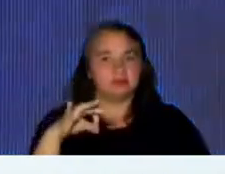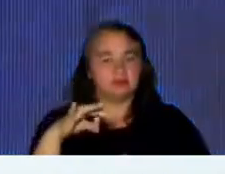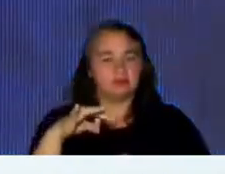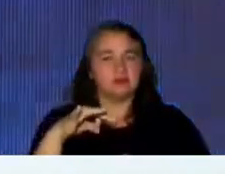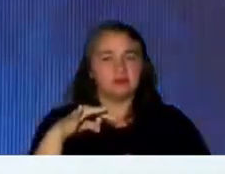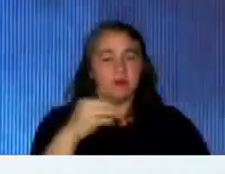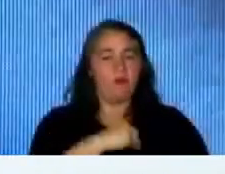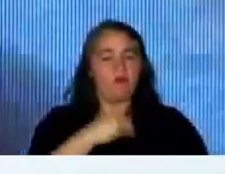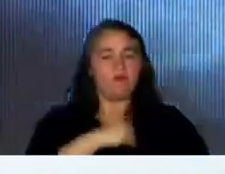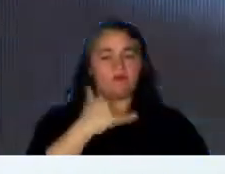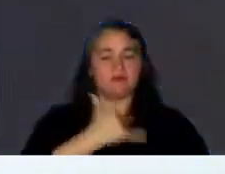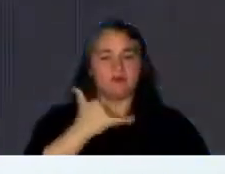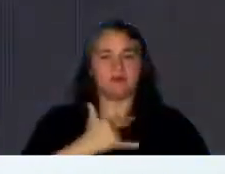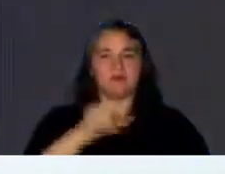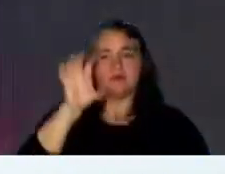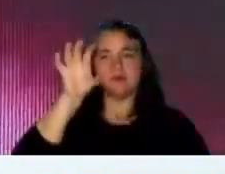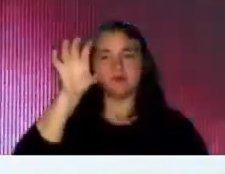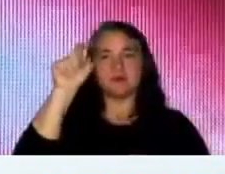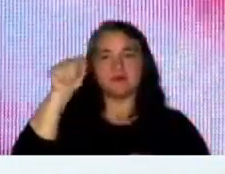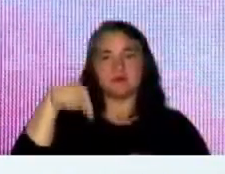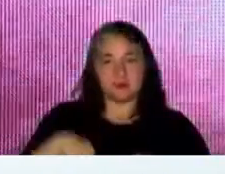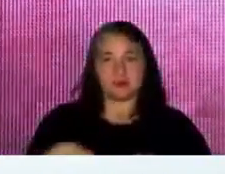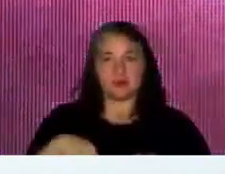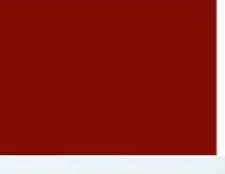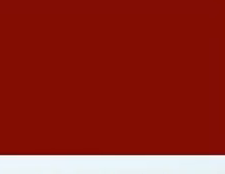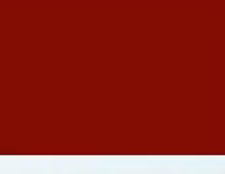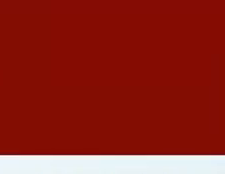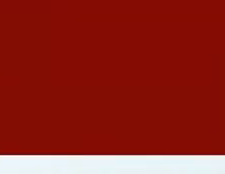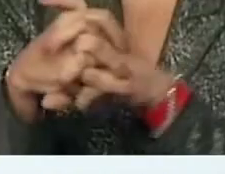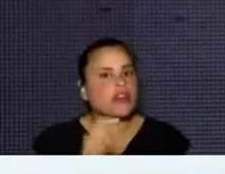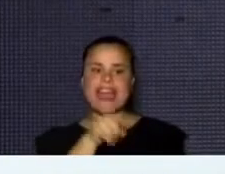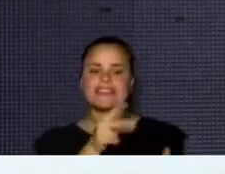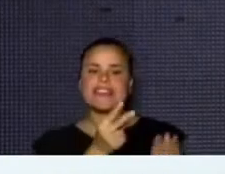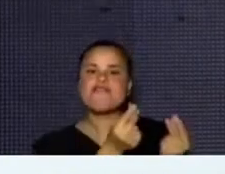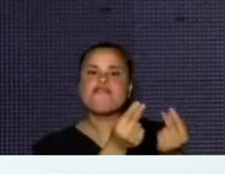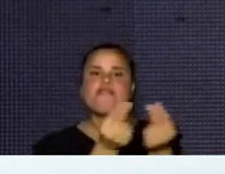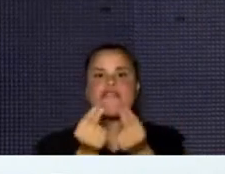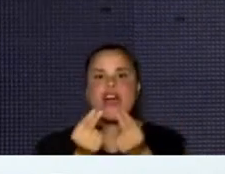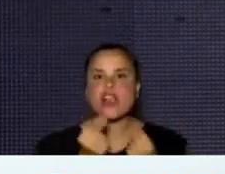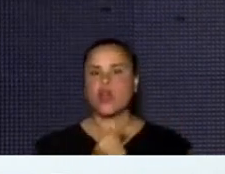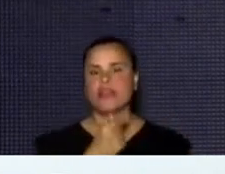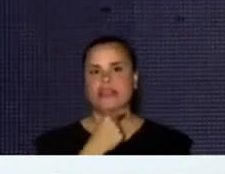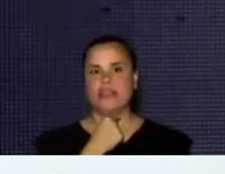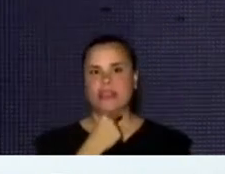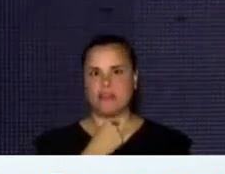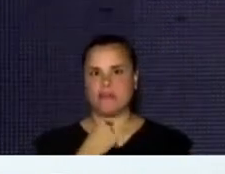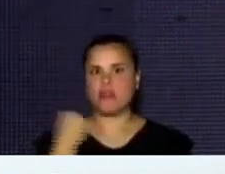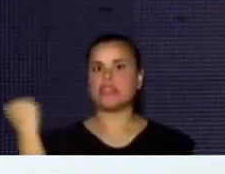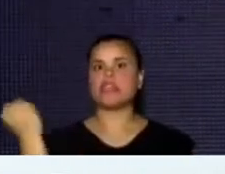debate por parte del candidato a gobernador de Juntos por el Cambio. Realmente yo creo